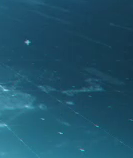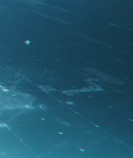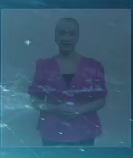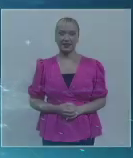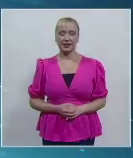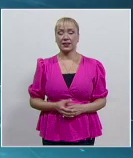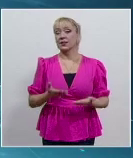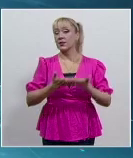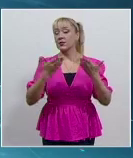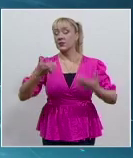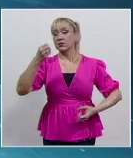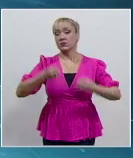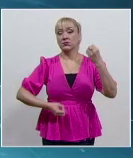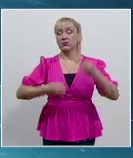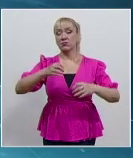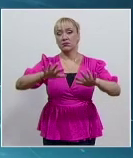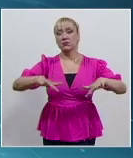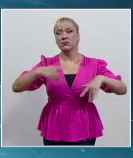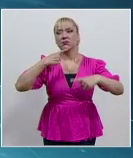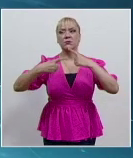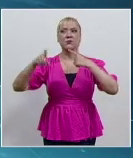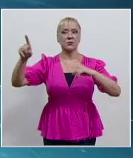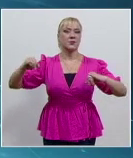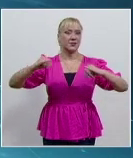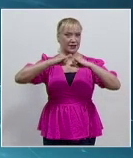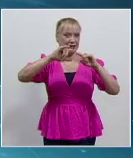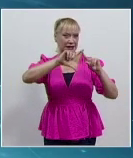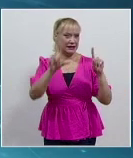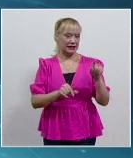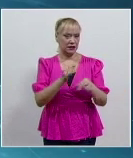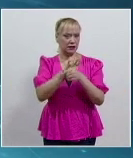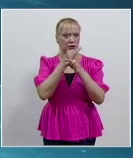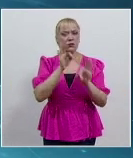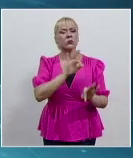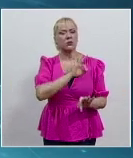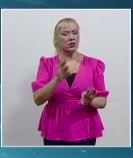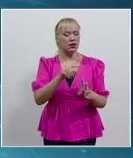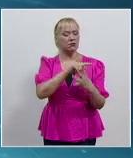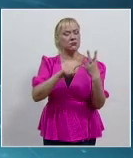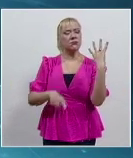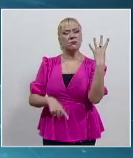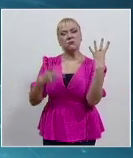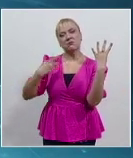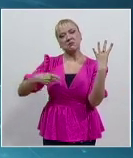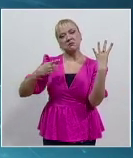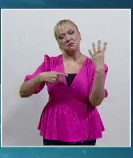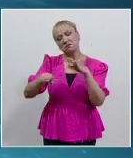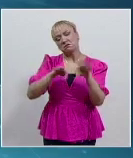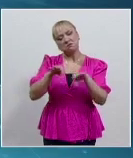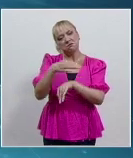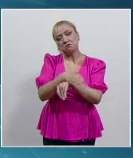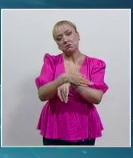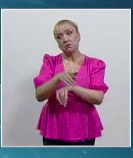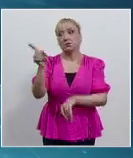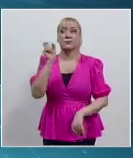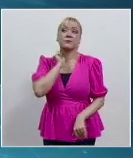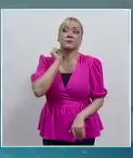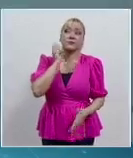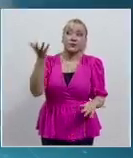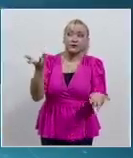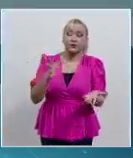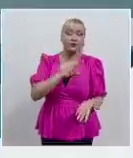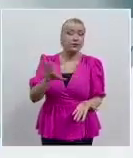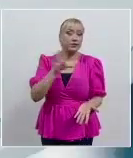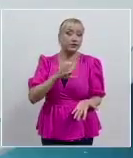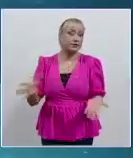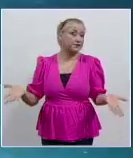El Pleno de la Corte determinó que el INAI puede sesionar con 4 integrantes hasta que el Senado subsane la omisión en que ha incurrido.